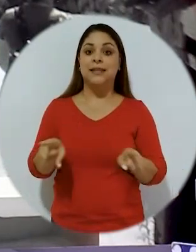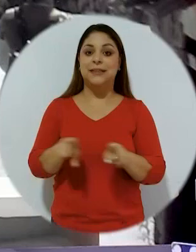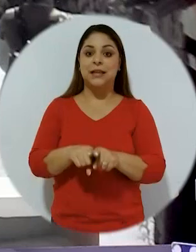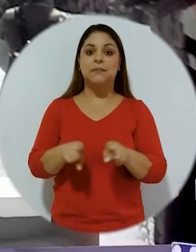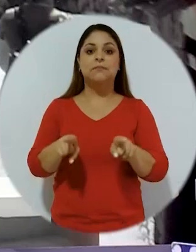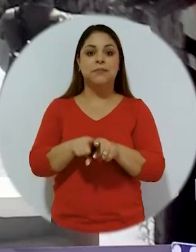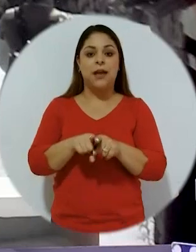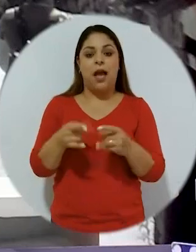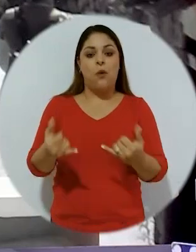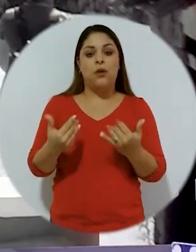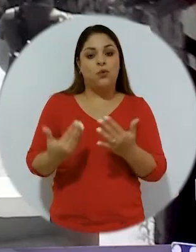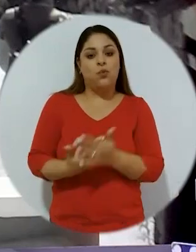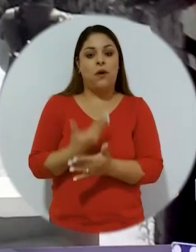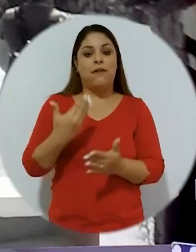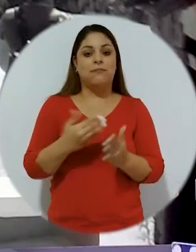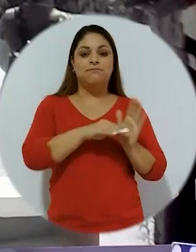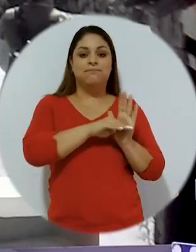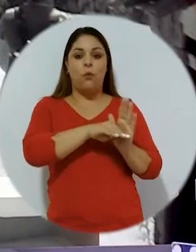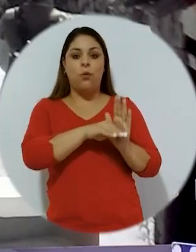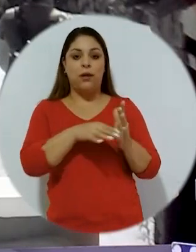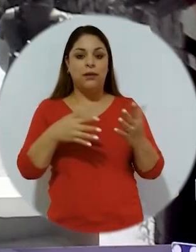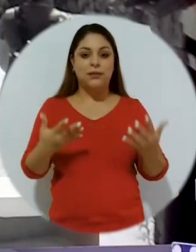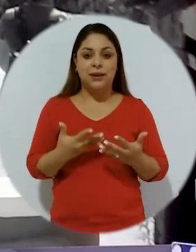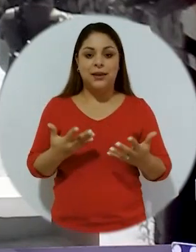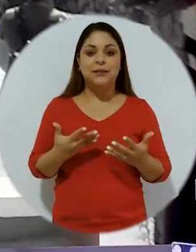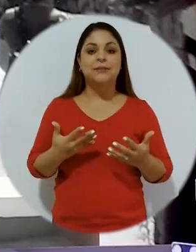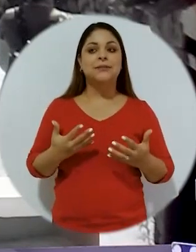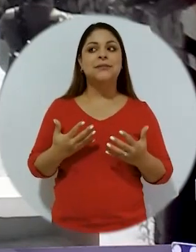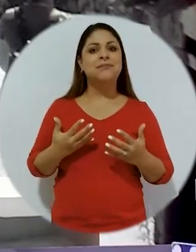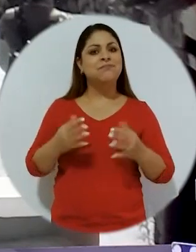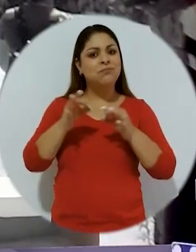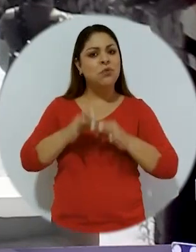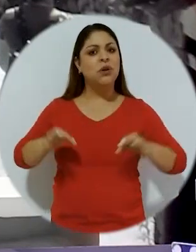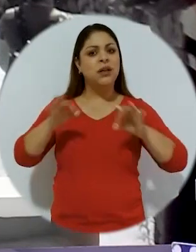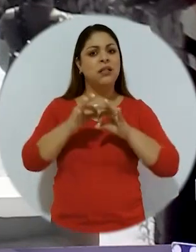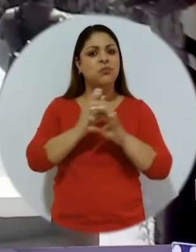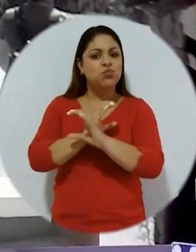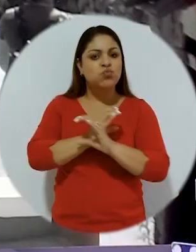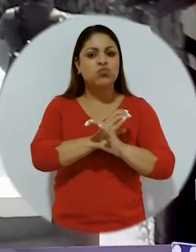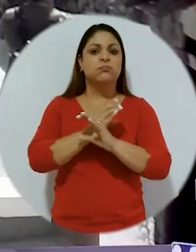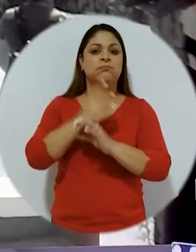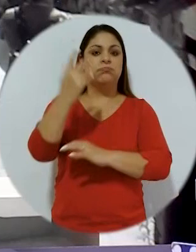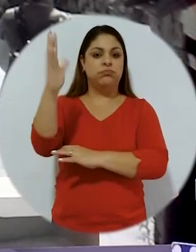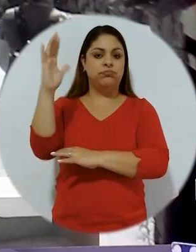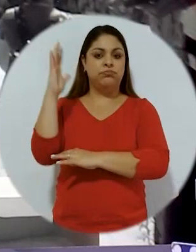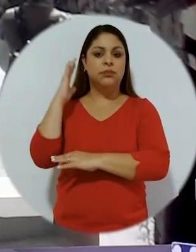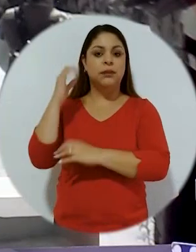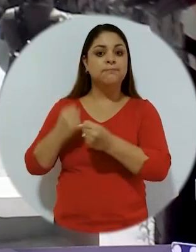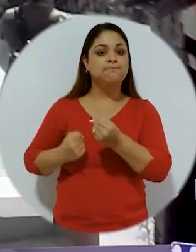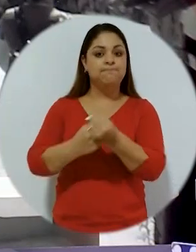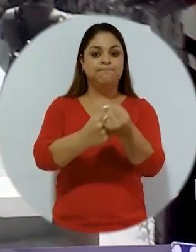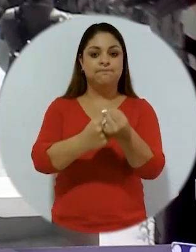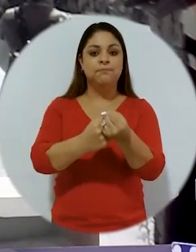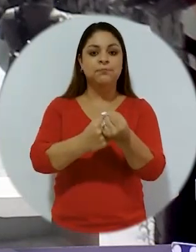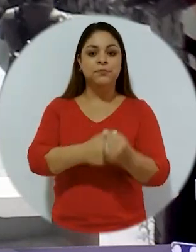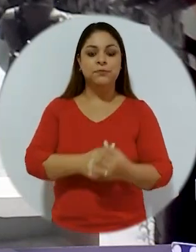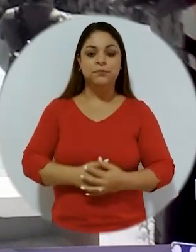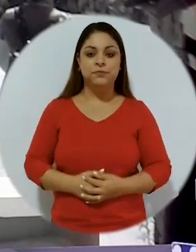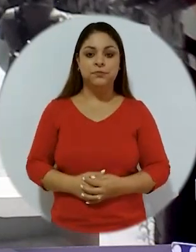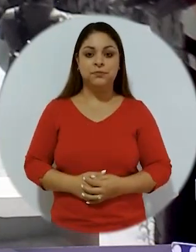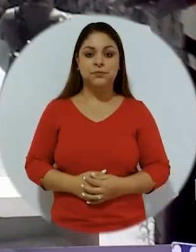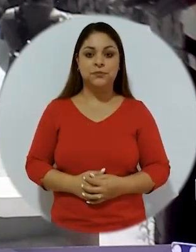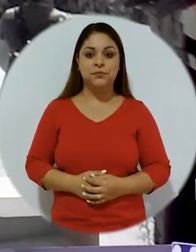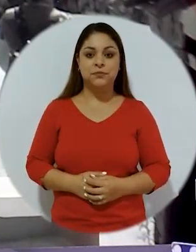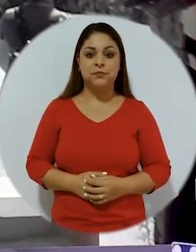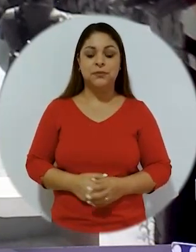pues esta tendencia hacia procurar que sigan una modalidad de desarrollo sostenible. Ahora, todo